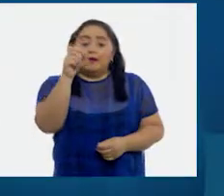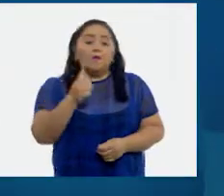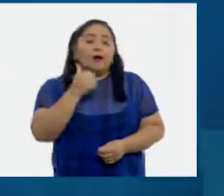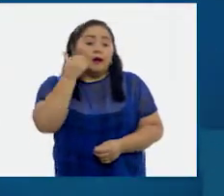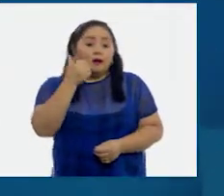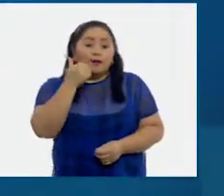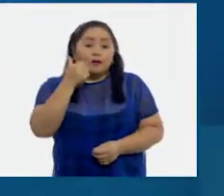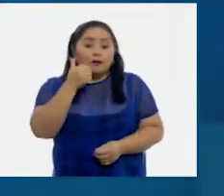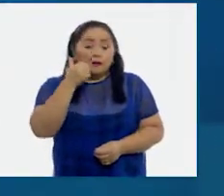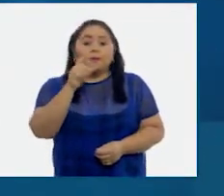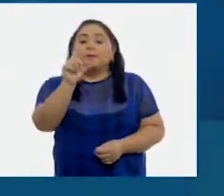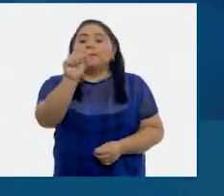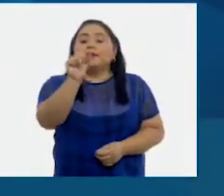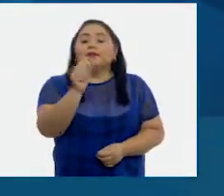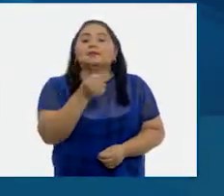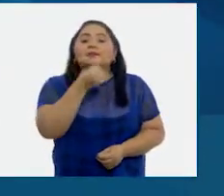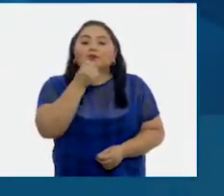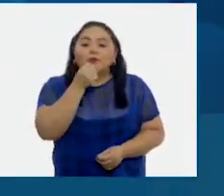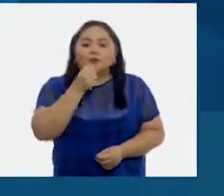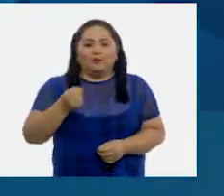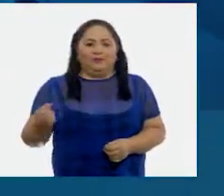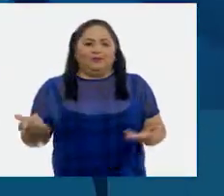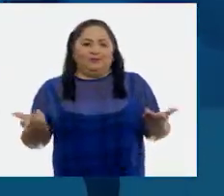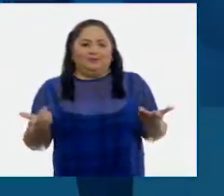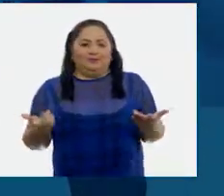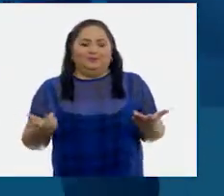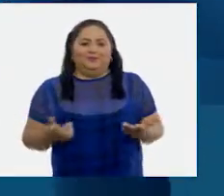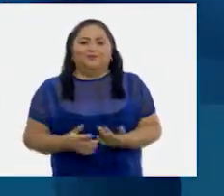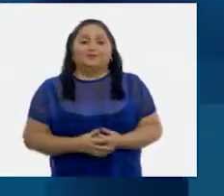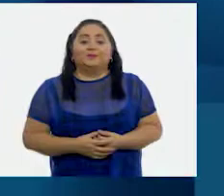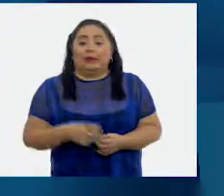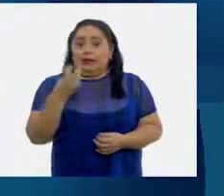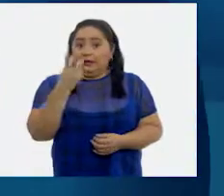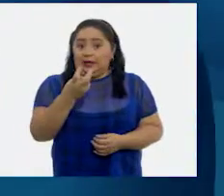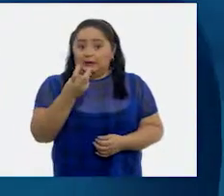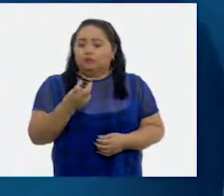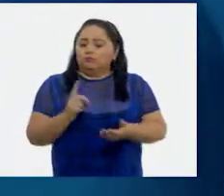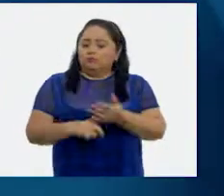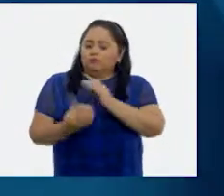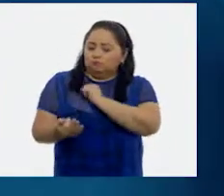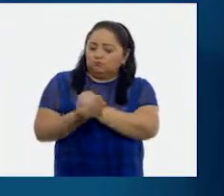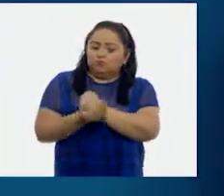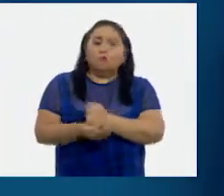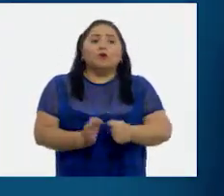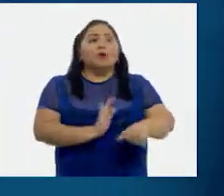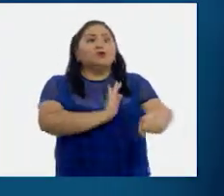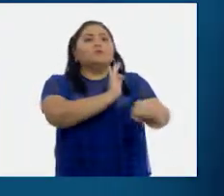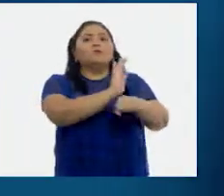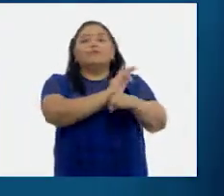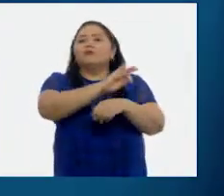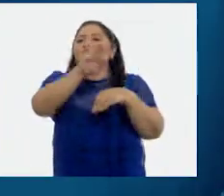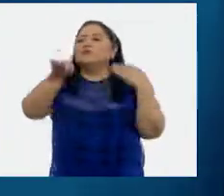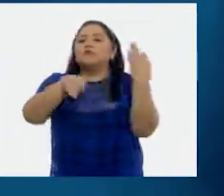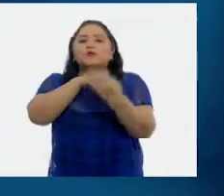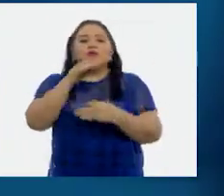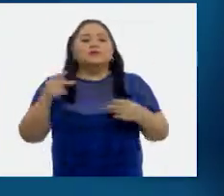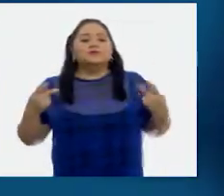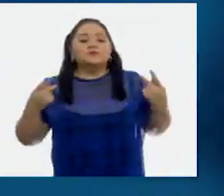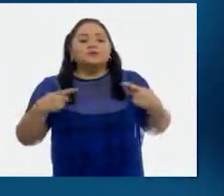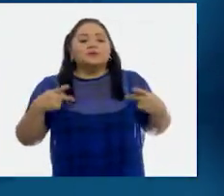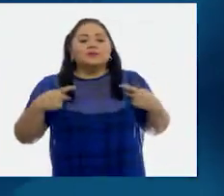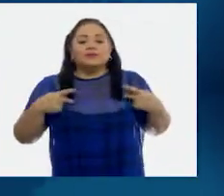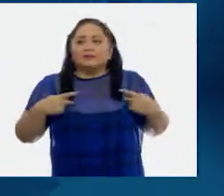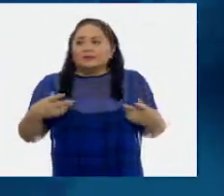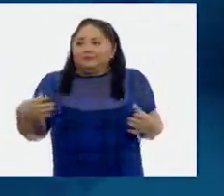jabón durante 20 segundos. Así te proteges tú y proteges a todas las personas